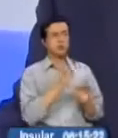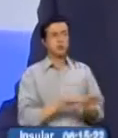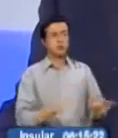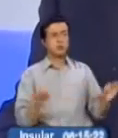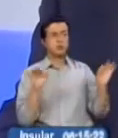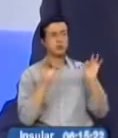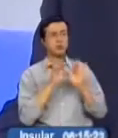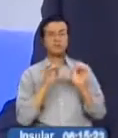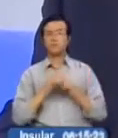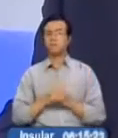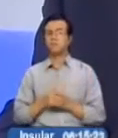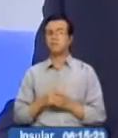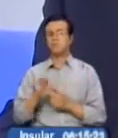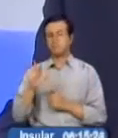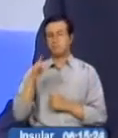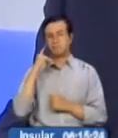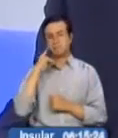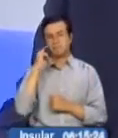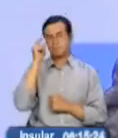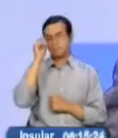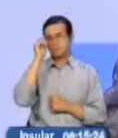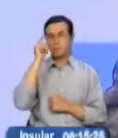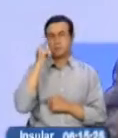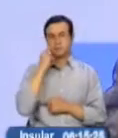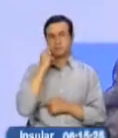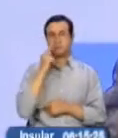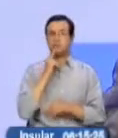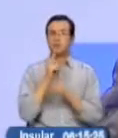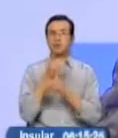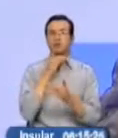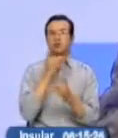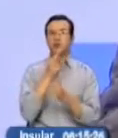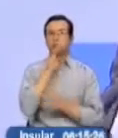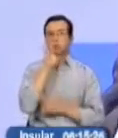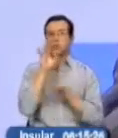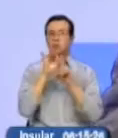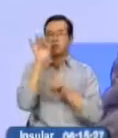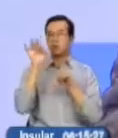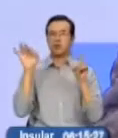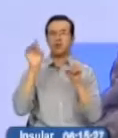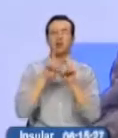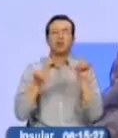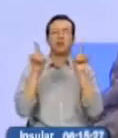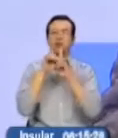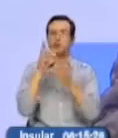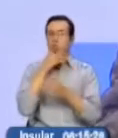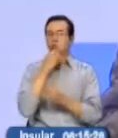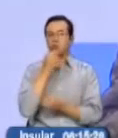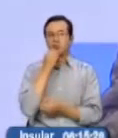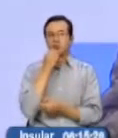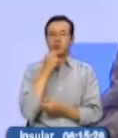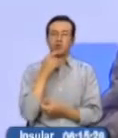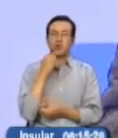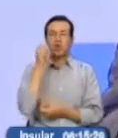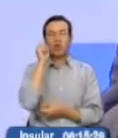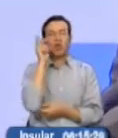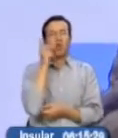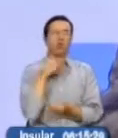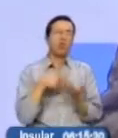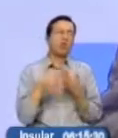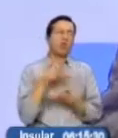fundamental? Mira, ahí te doy un indicador también, porque a mí me gusta hablar con datos, con cifras, no hacer opinología